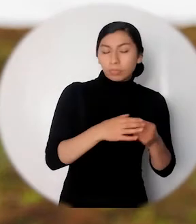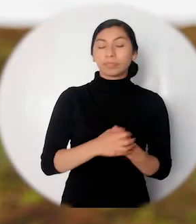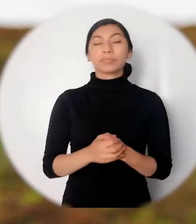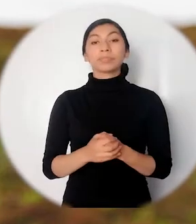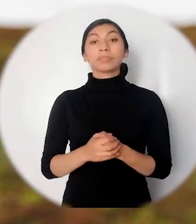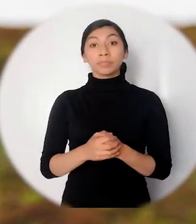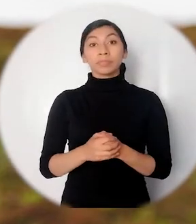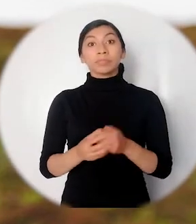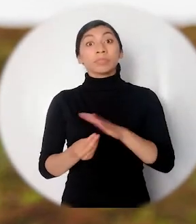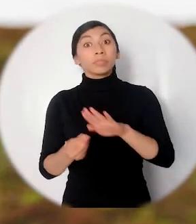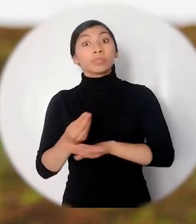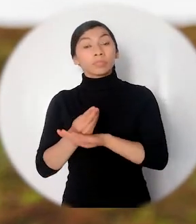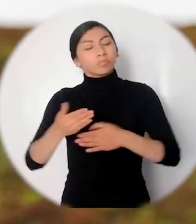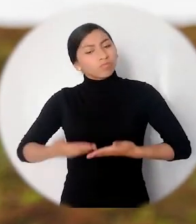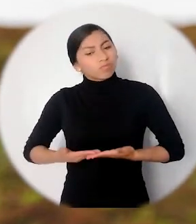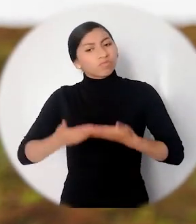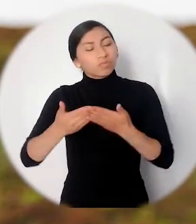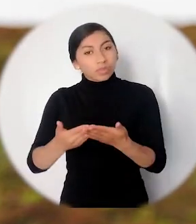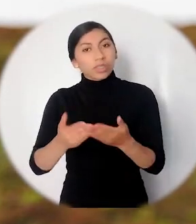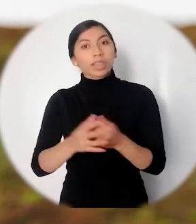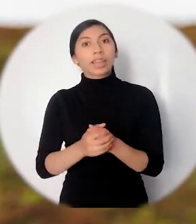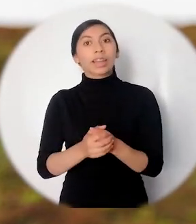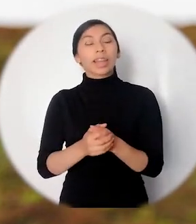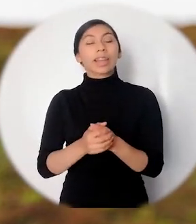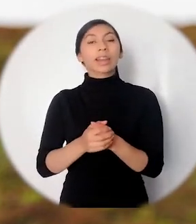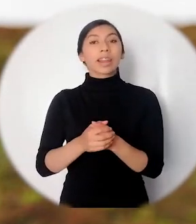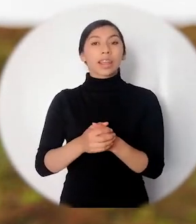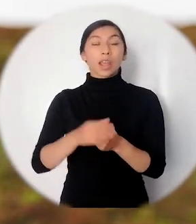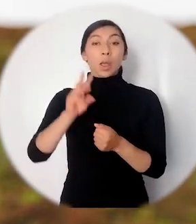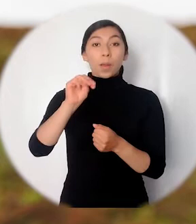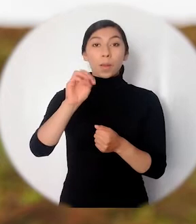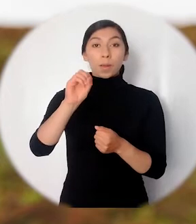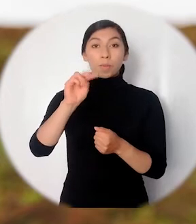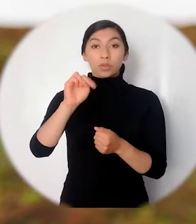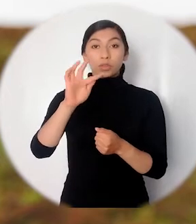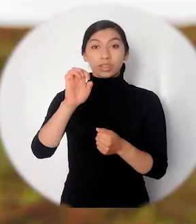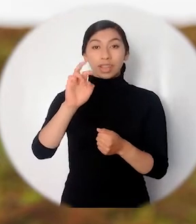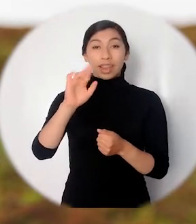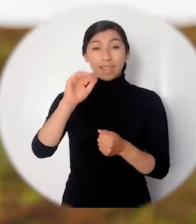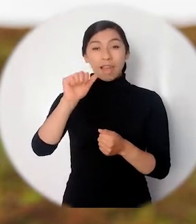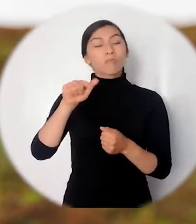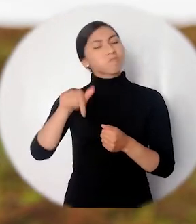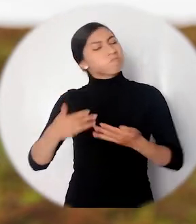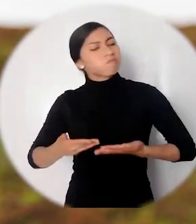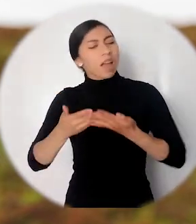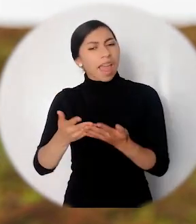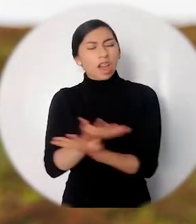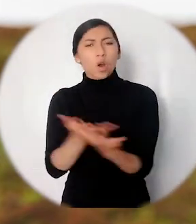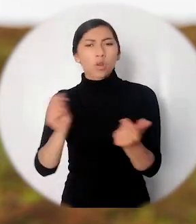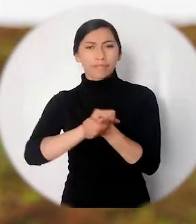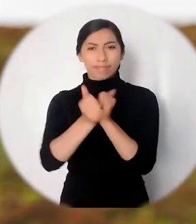La Unidad para las Víctimas se realizó la entrega en el corregimiento de Leticia y sus veredas, en Montería, a 50 miembros de esta comunidad de